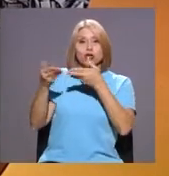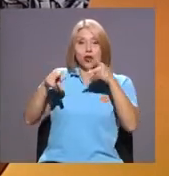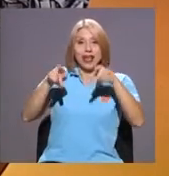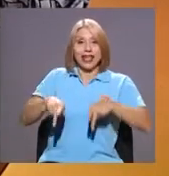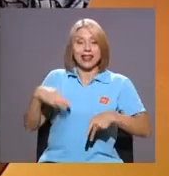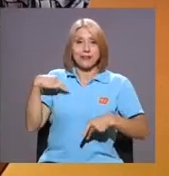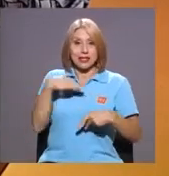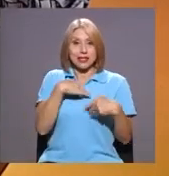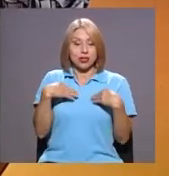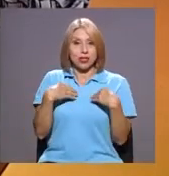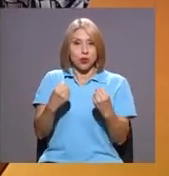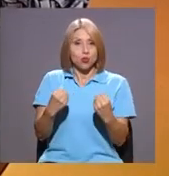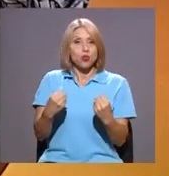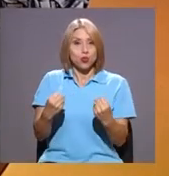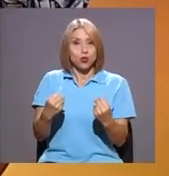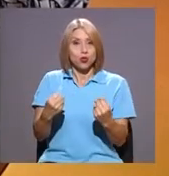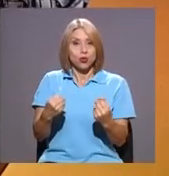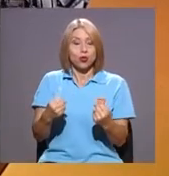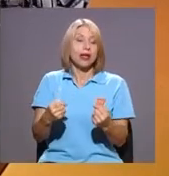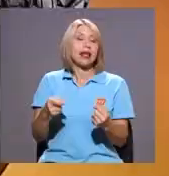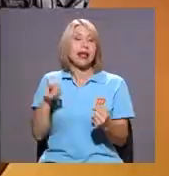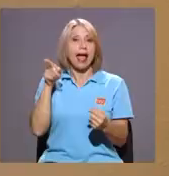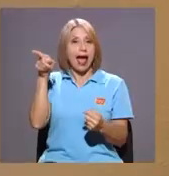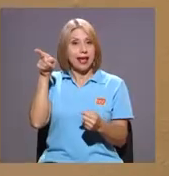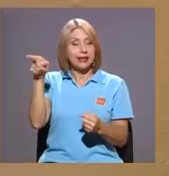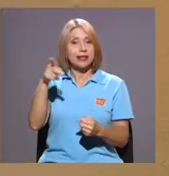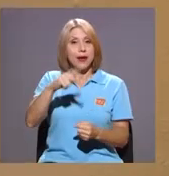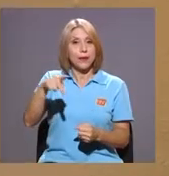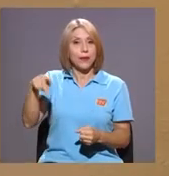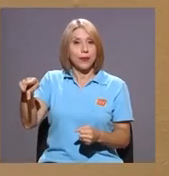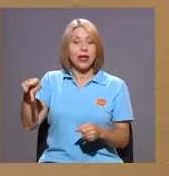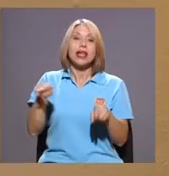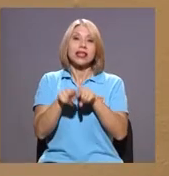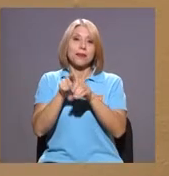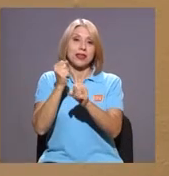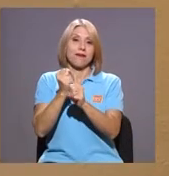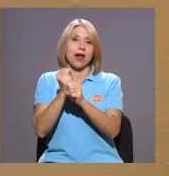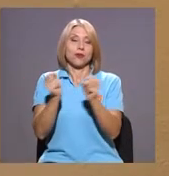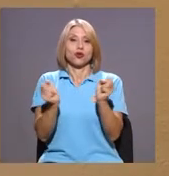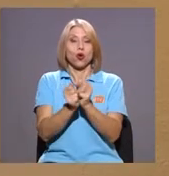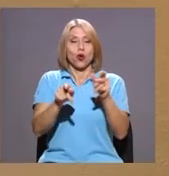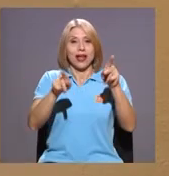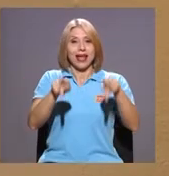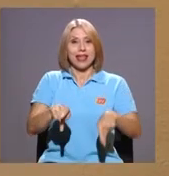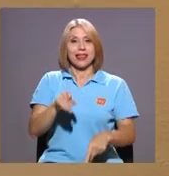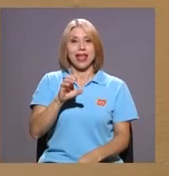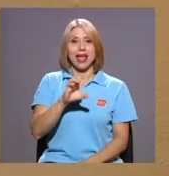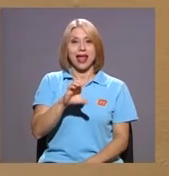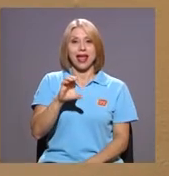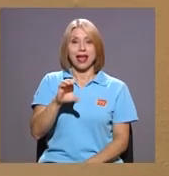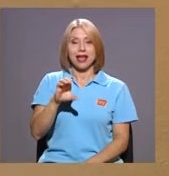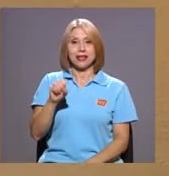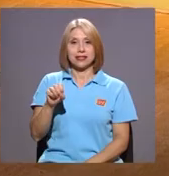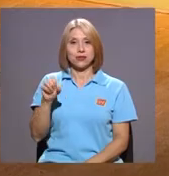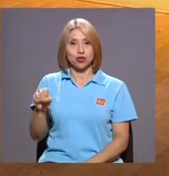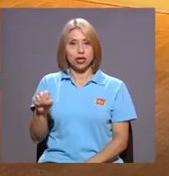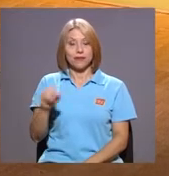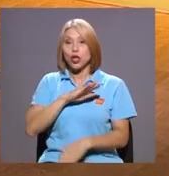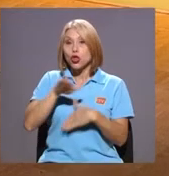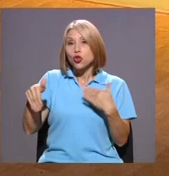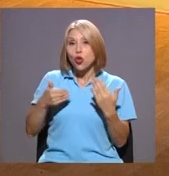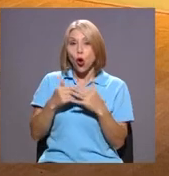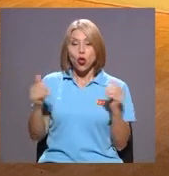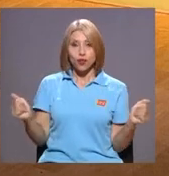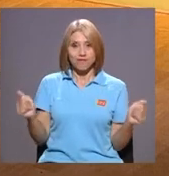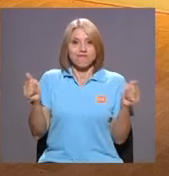Salud en la zona. Y trabajamos también con la gente de la caja, también en la zona, o sea, todo, digamos, muy, muy en conjunto